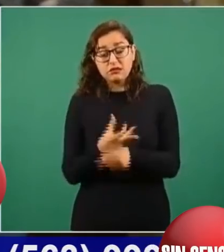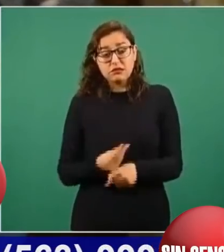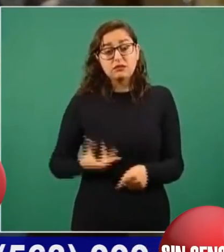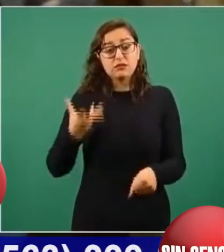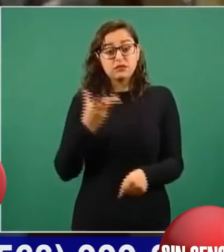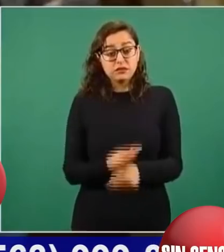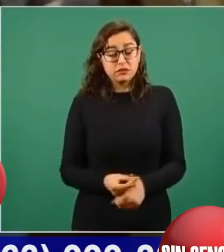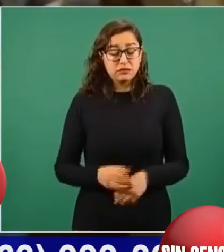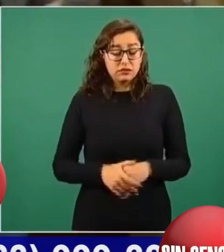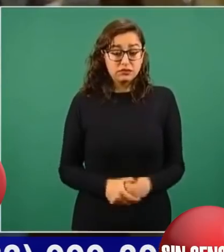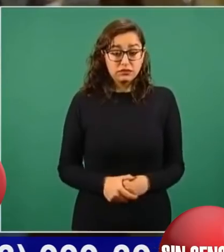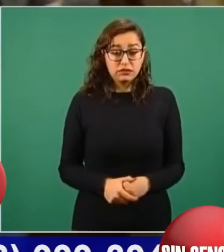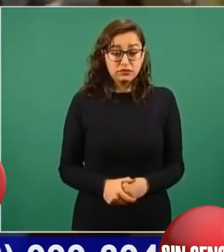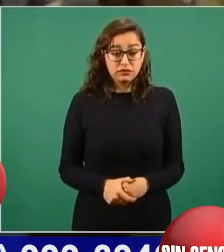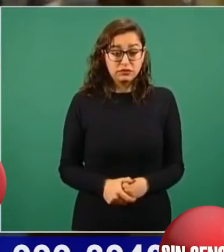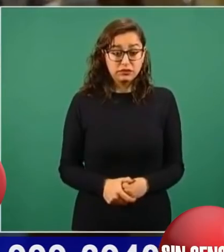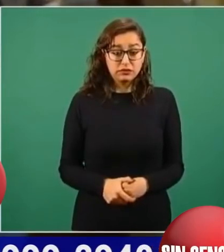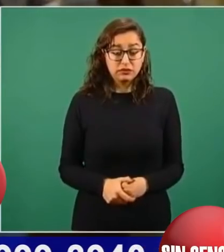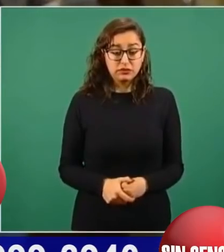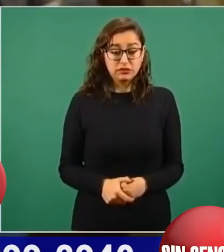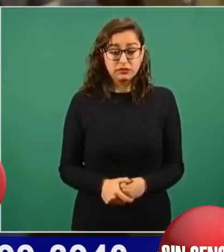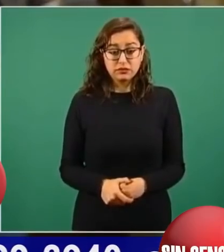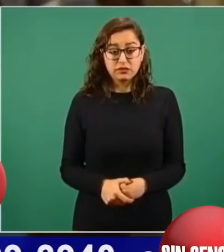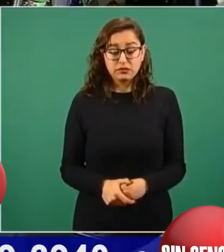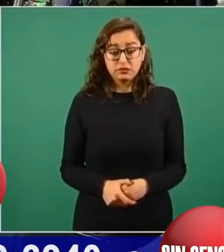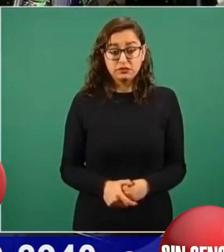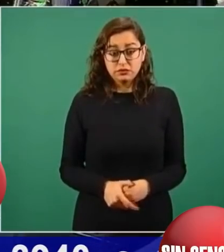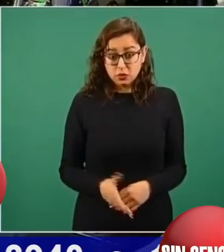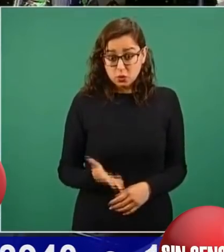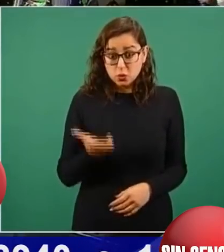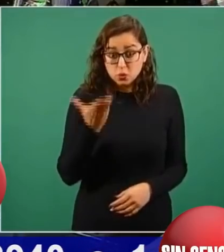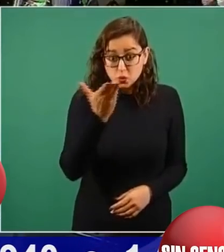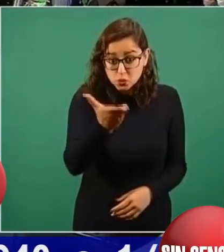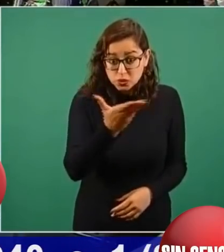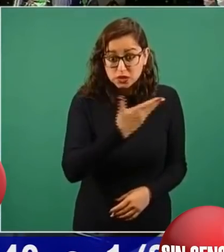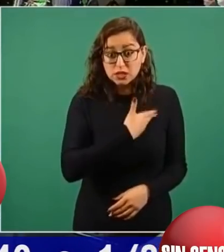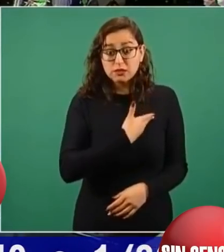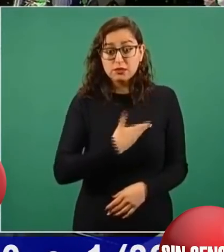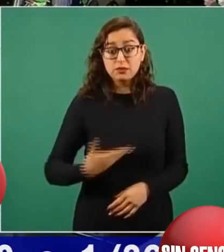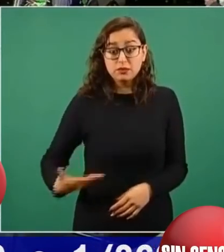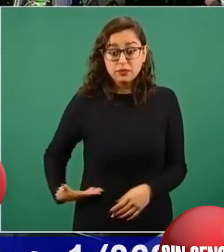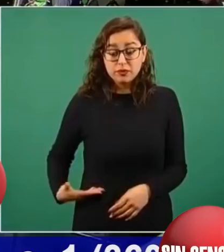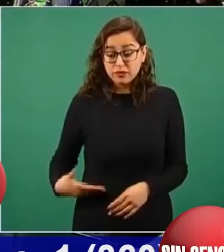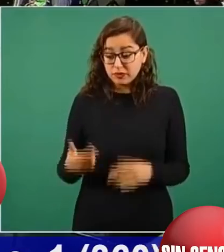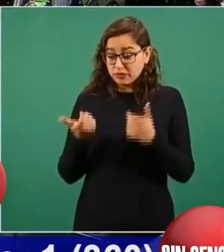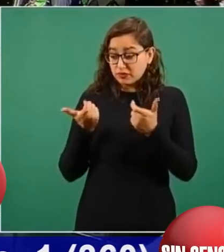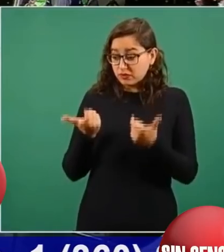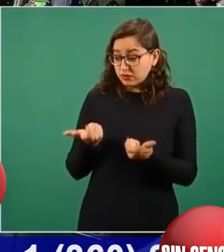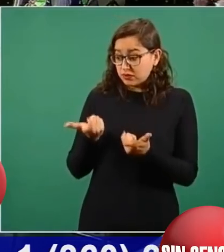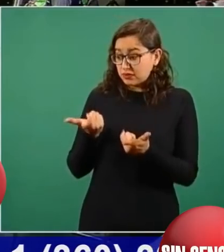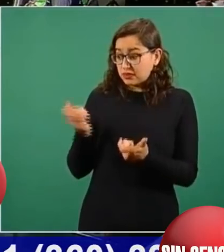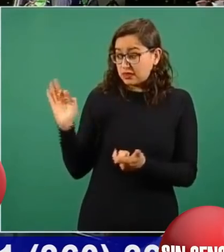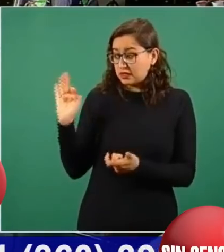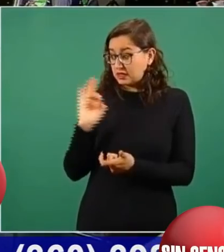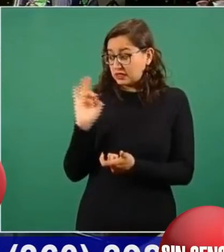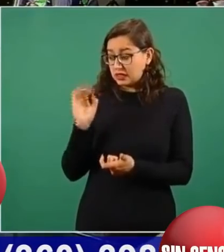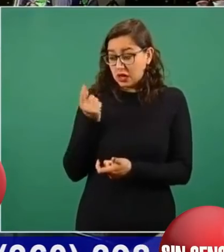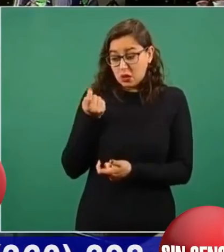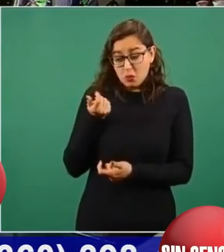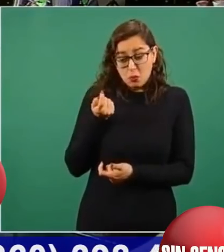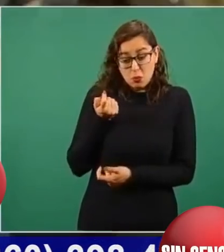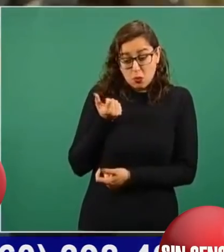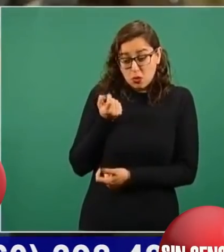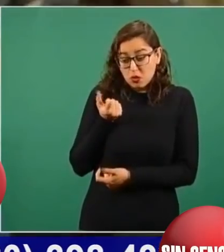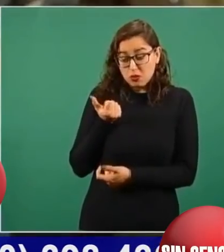presidente? ¿Qué hace el presidente para hacer con tan poco mucho? ¿Y qué vamos a hacer con